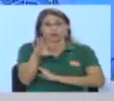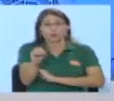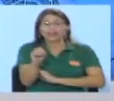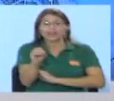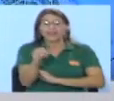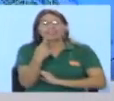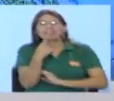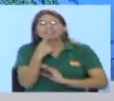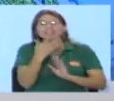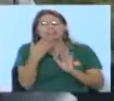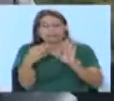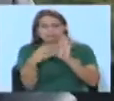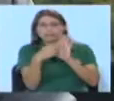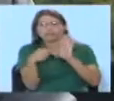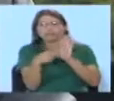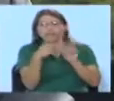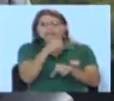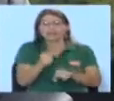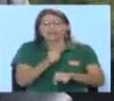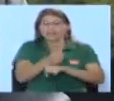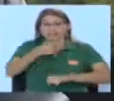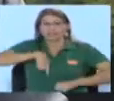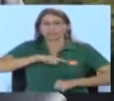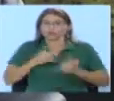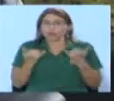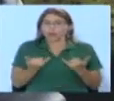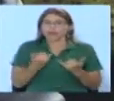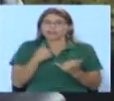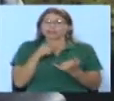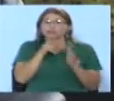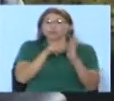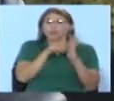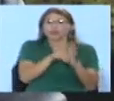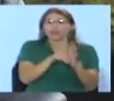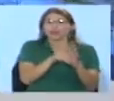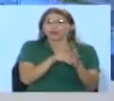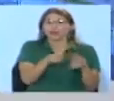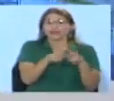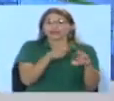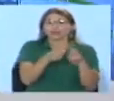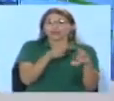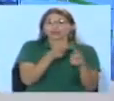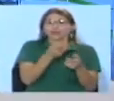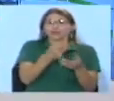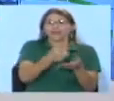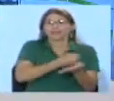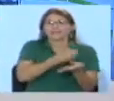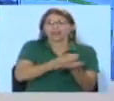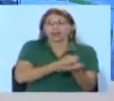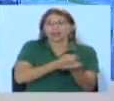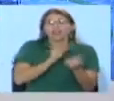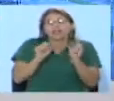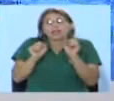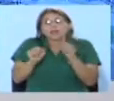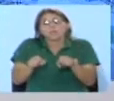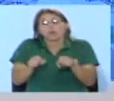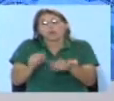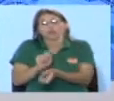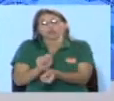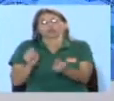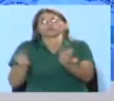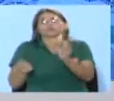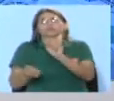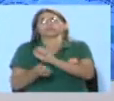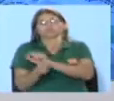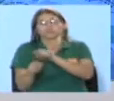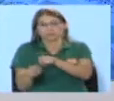que lo que tenemos es un modelo de regulación tarifaria y podemos llegar a un modelo de desregulación,